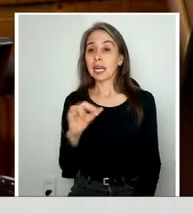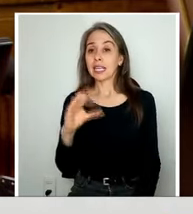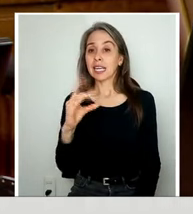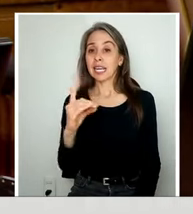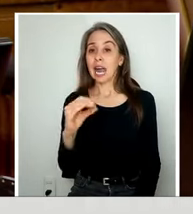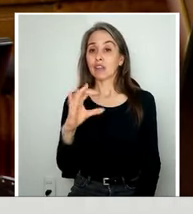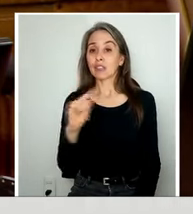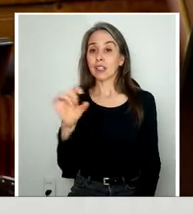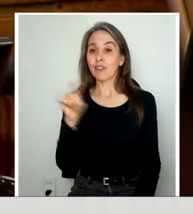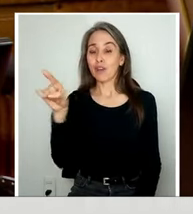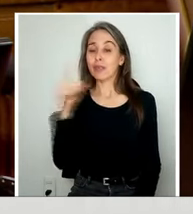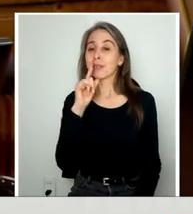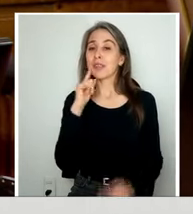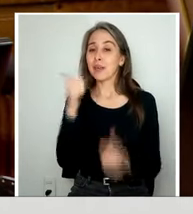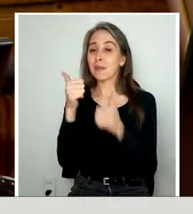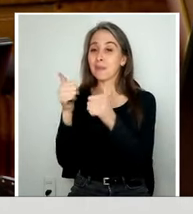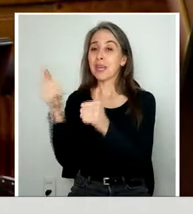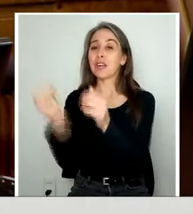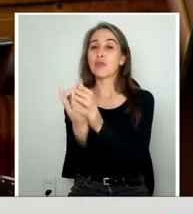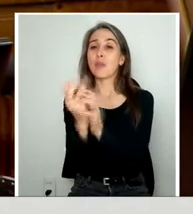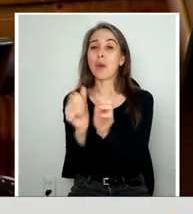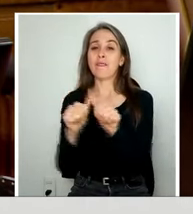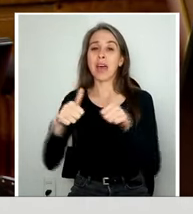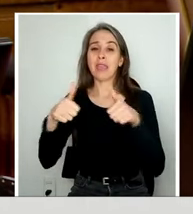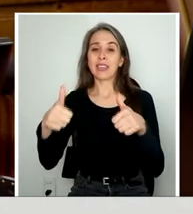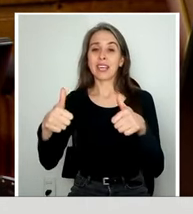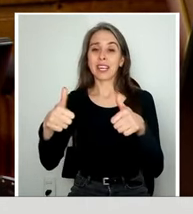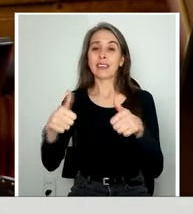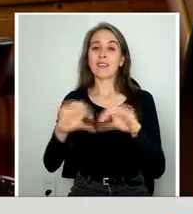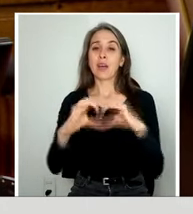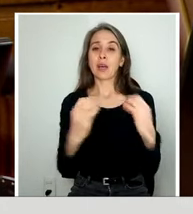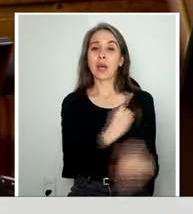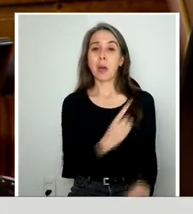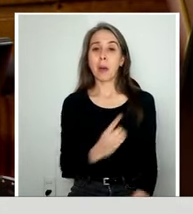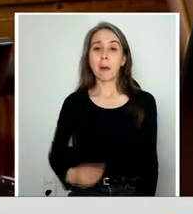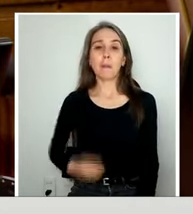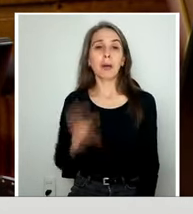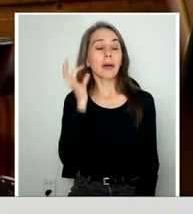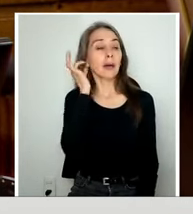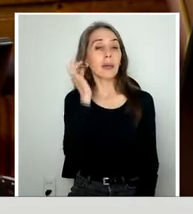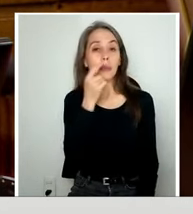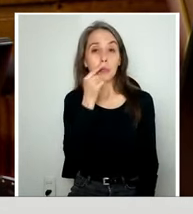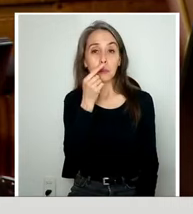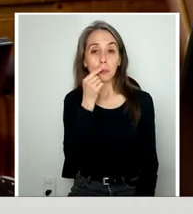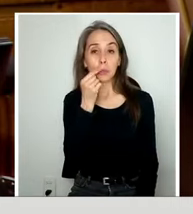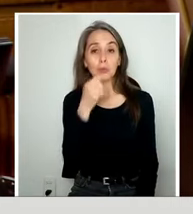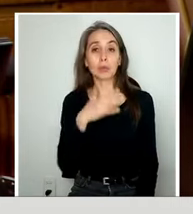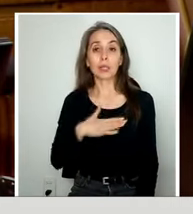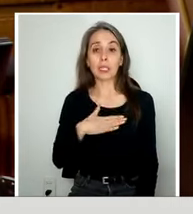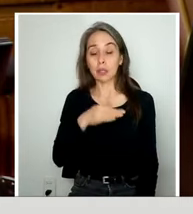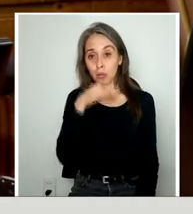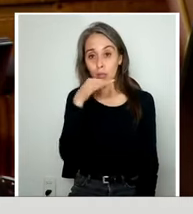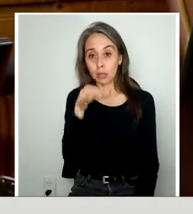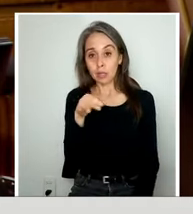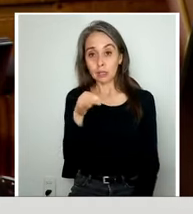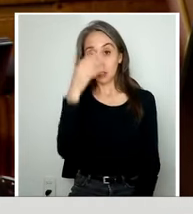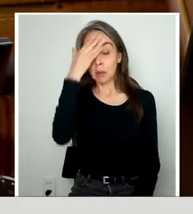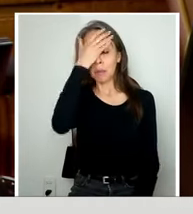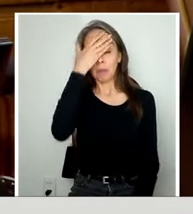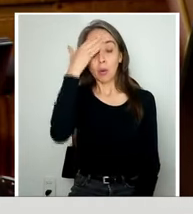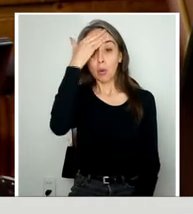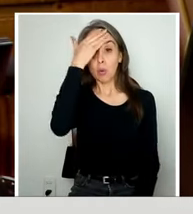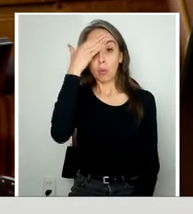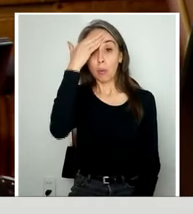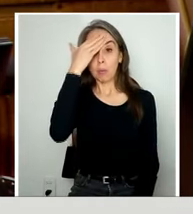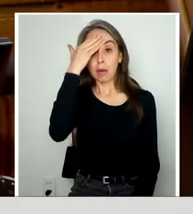a esta nueva mesa directiva de nuestra cámara de diputadas y diputados quiero manifestar una preocupación pero algo que